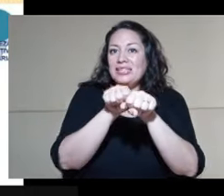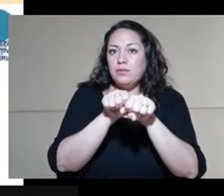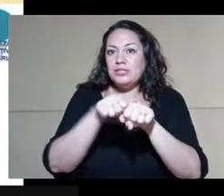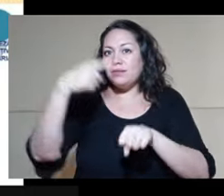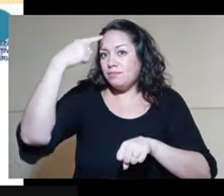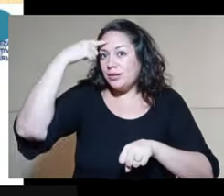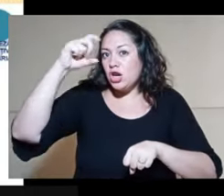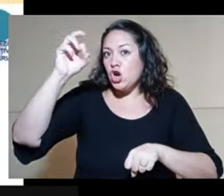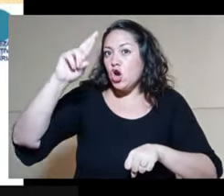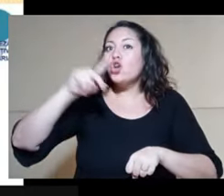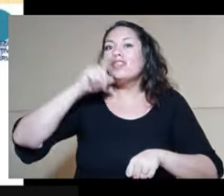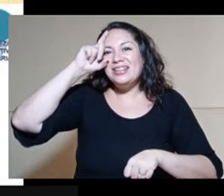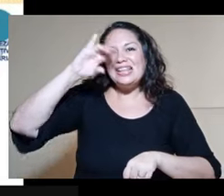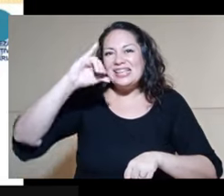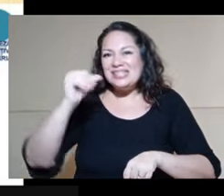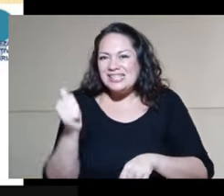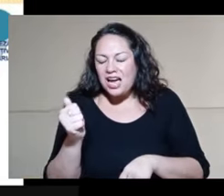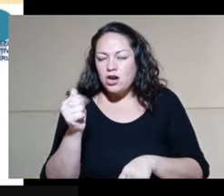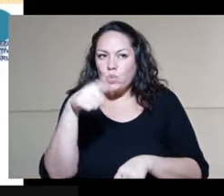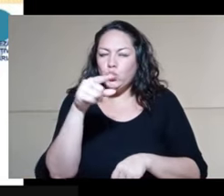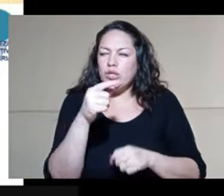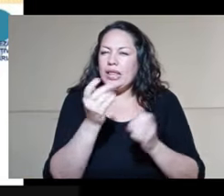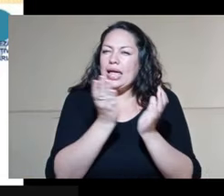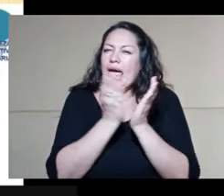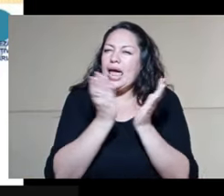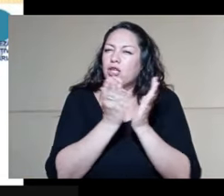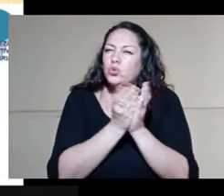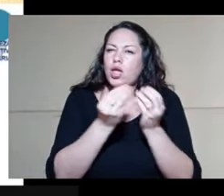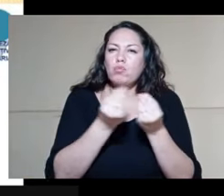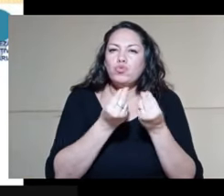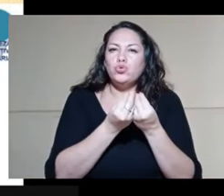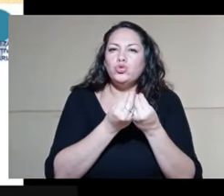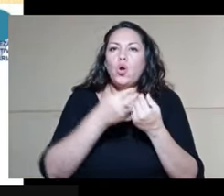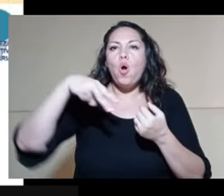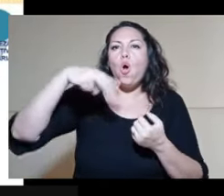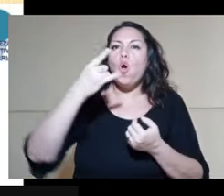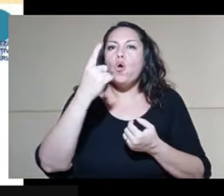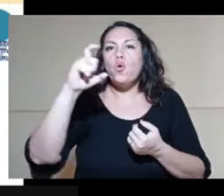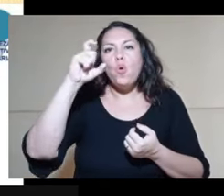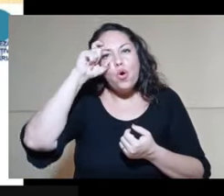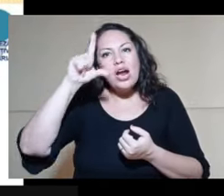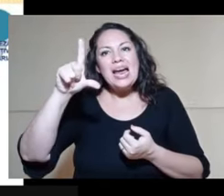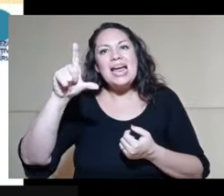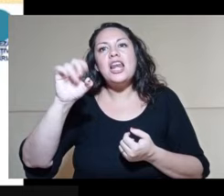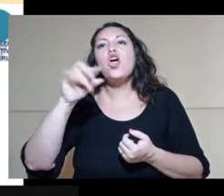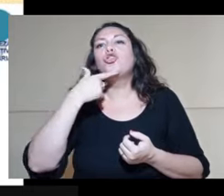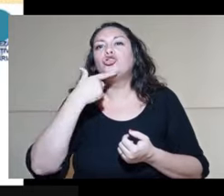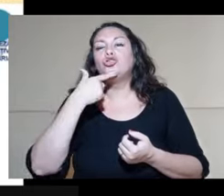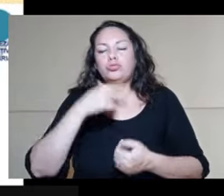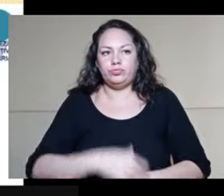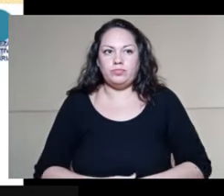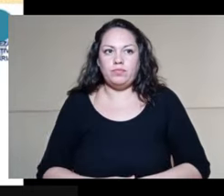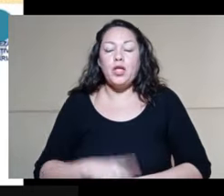la corteza. Acá en el tálamo hay un montón de núcleos, ustedes los van a tener que estudiar y van a tener que asociar. Los núcleos del tálamo con